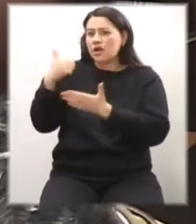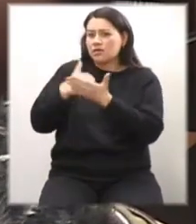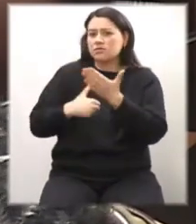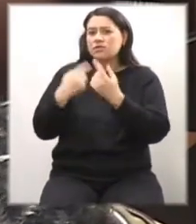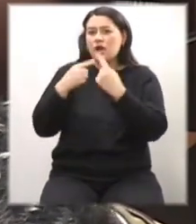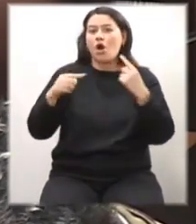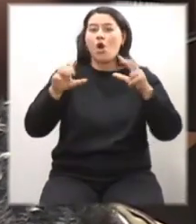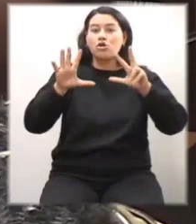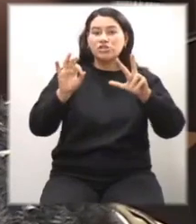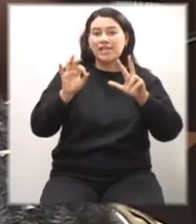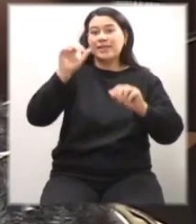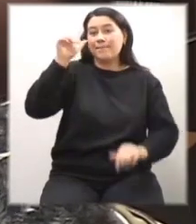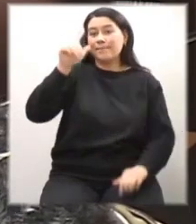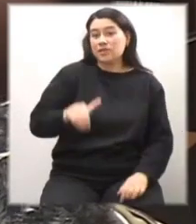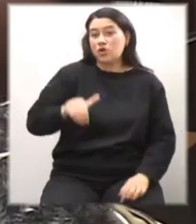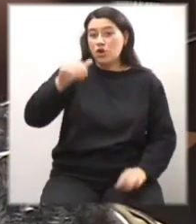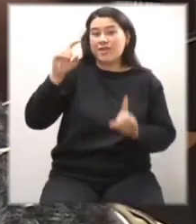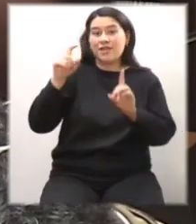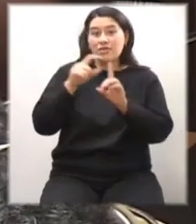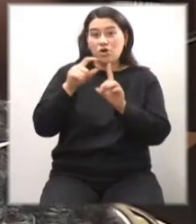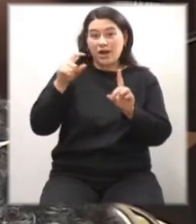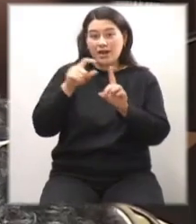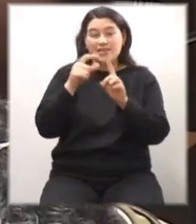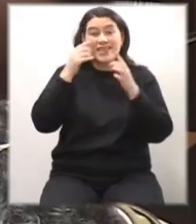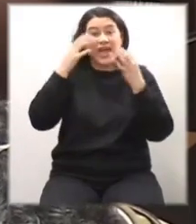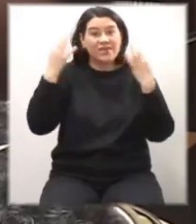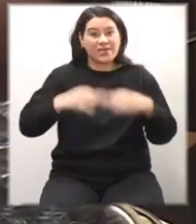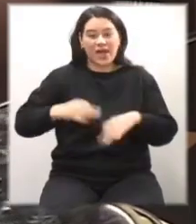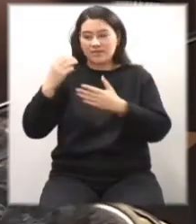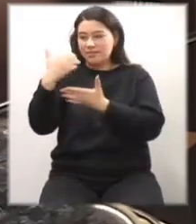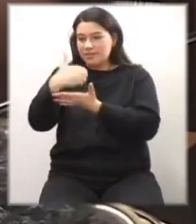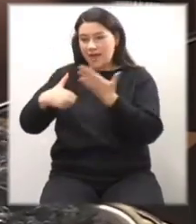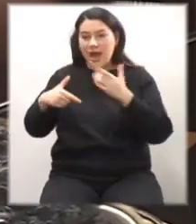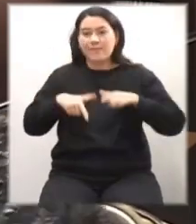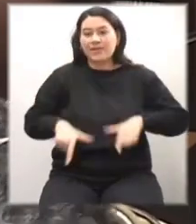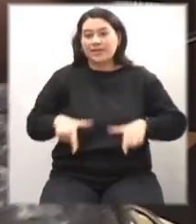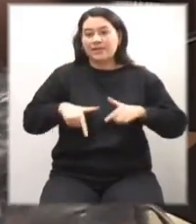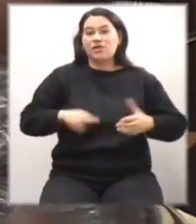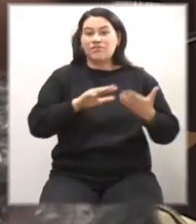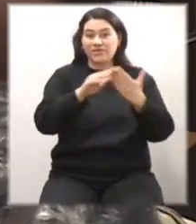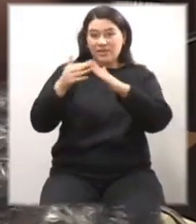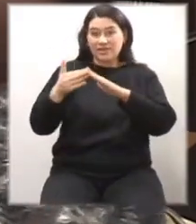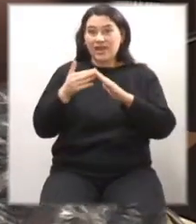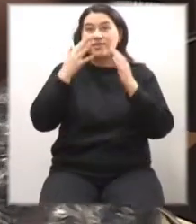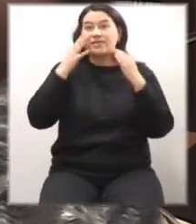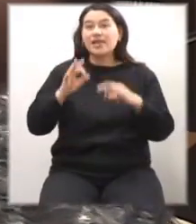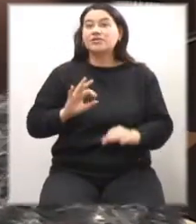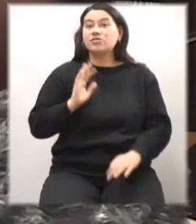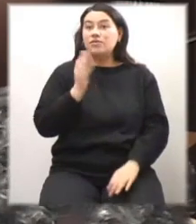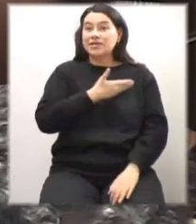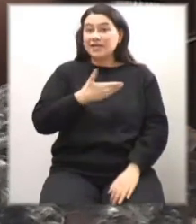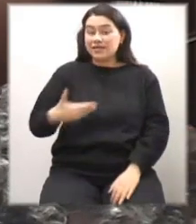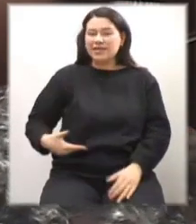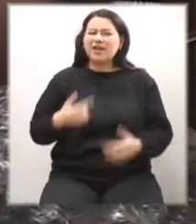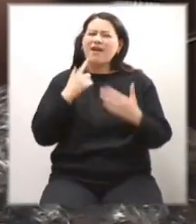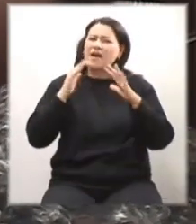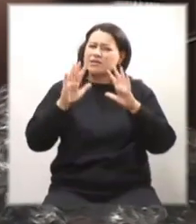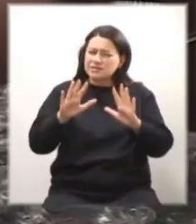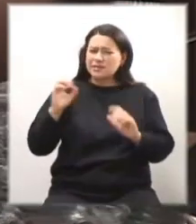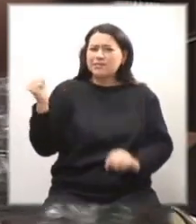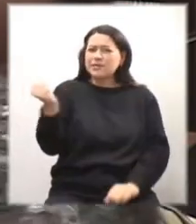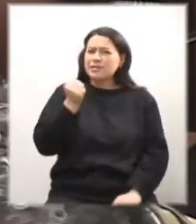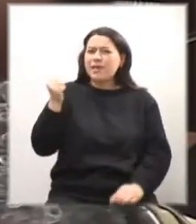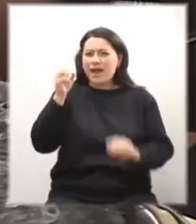por unos 80 millones de dólares en términos reales al Ministerio de Vivienda. Señor presidente, ¿así se prioriza